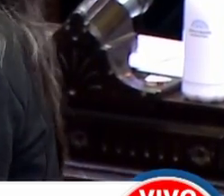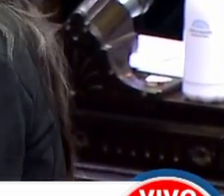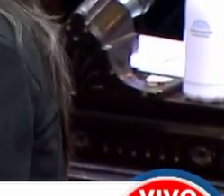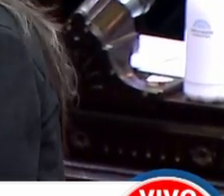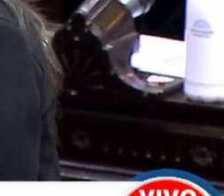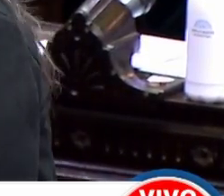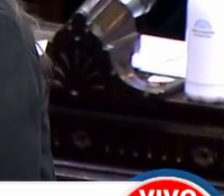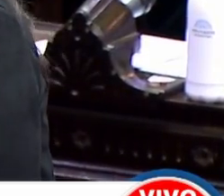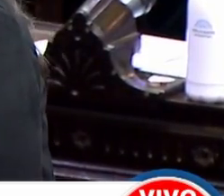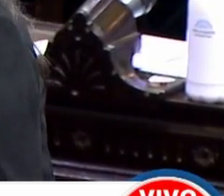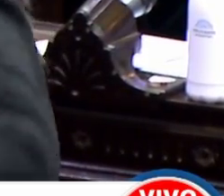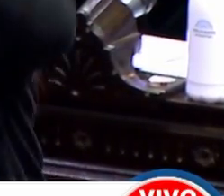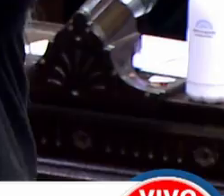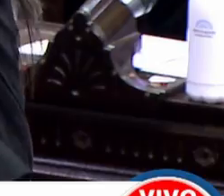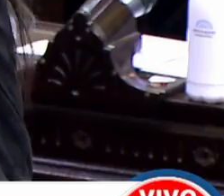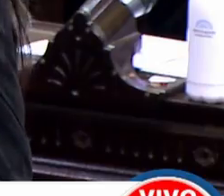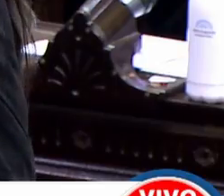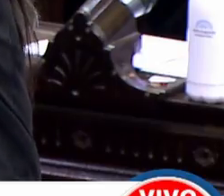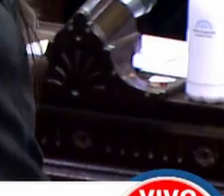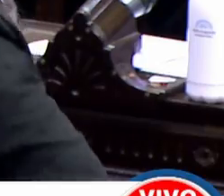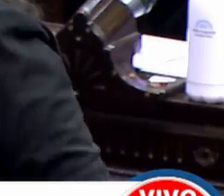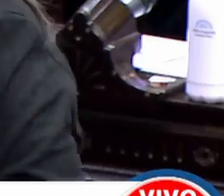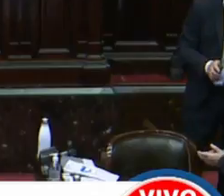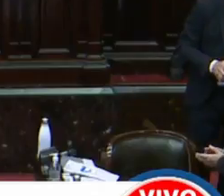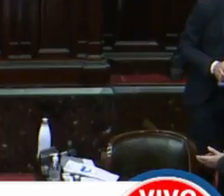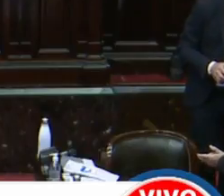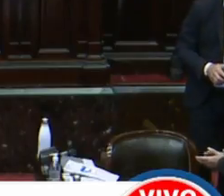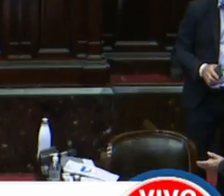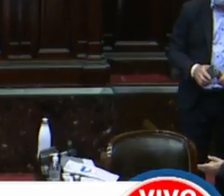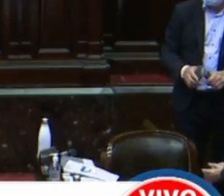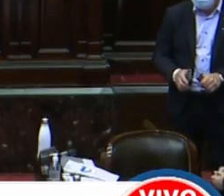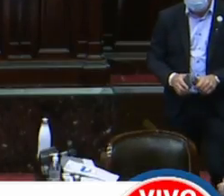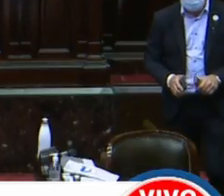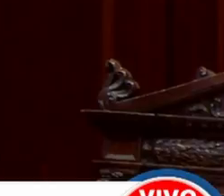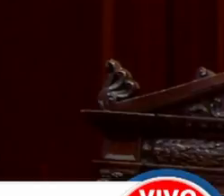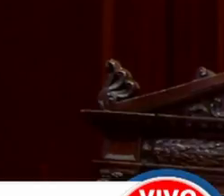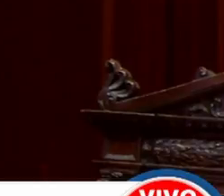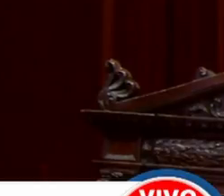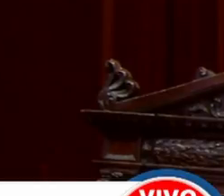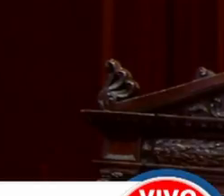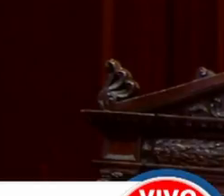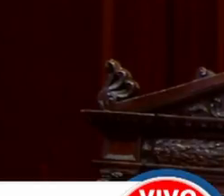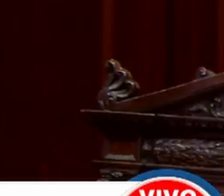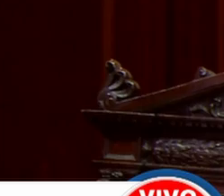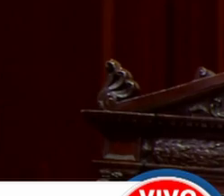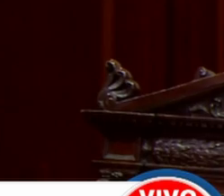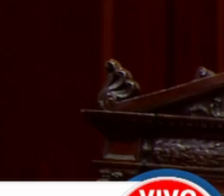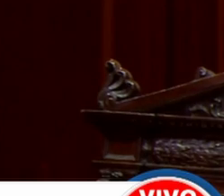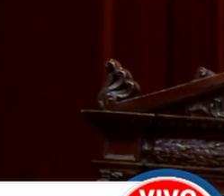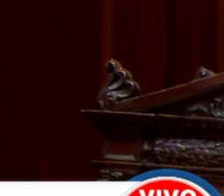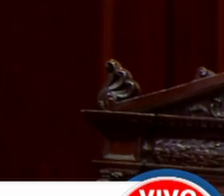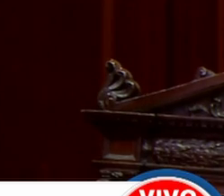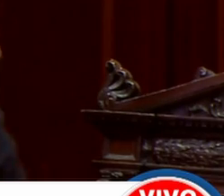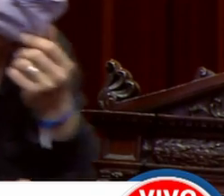y un gobierno de los trabajadores figura si así no lo hiciera es la patria os lo demande